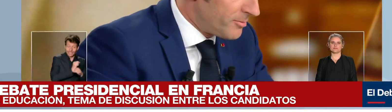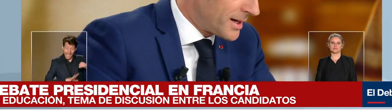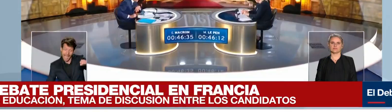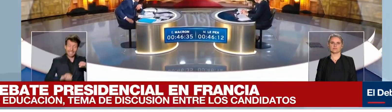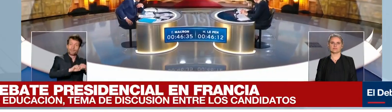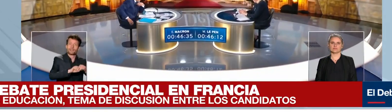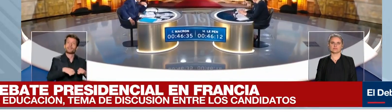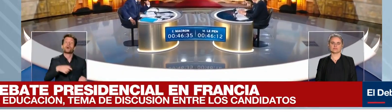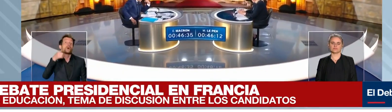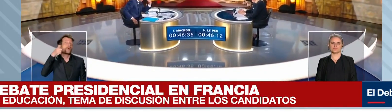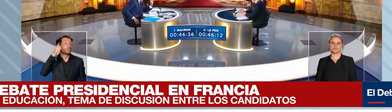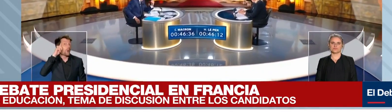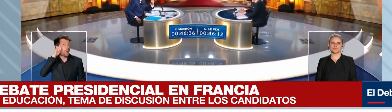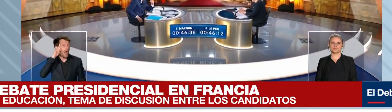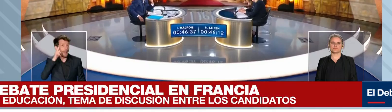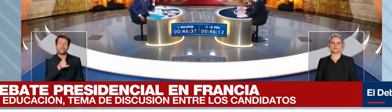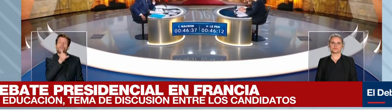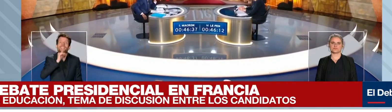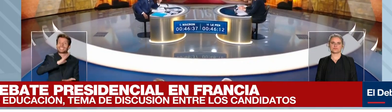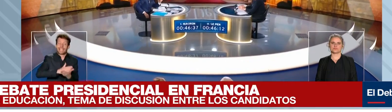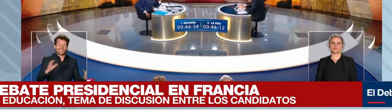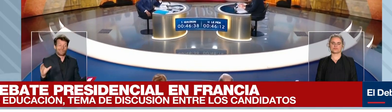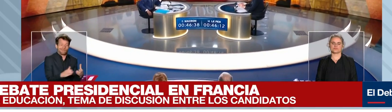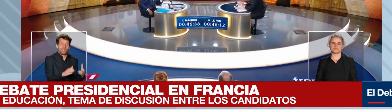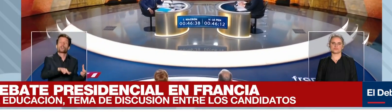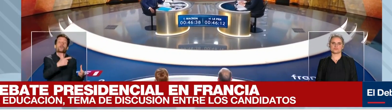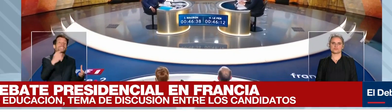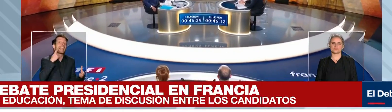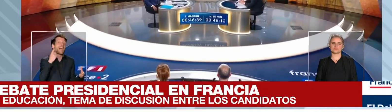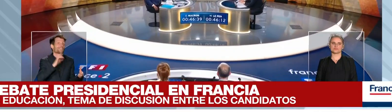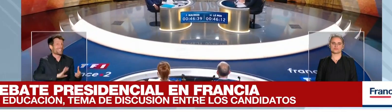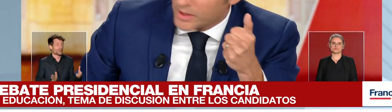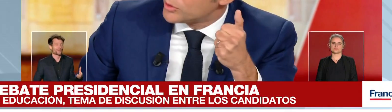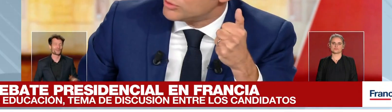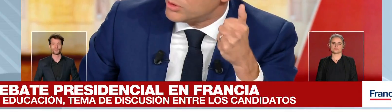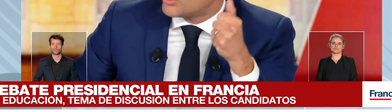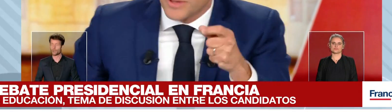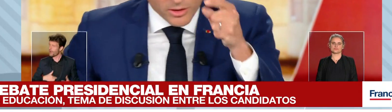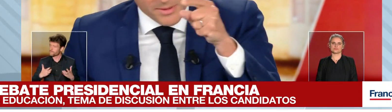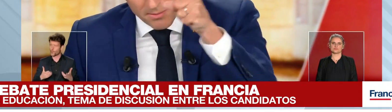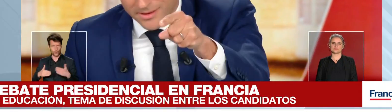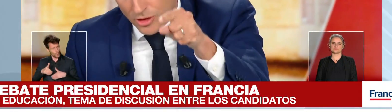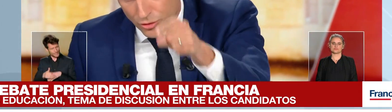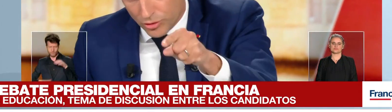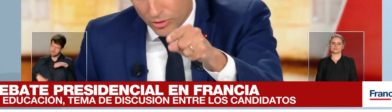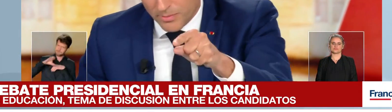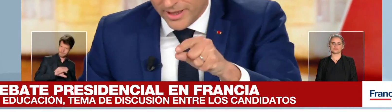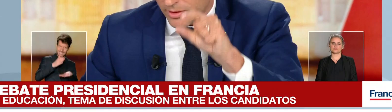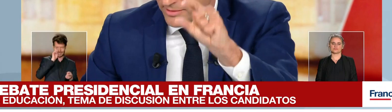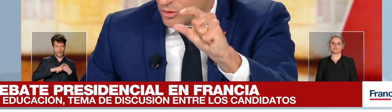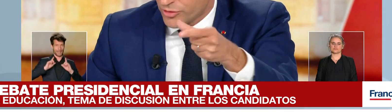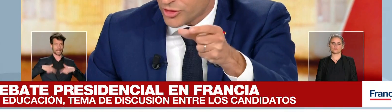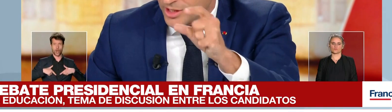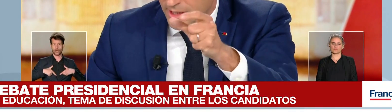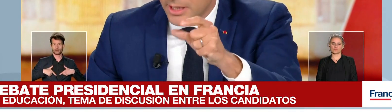poder mejorar porque pusimos dos alumnos por clase, con escuelas y clases más pequeñas. Quiero